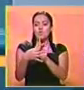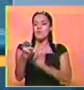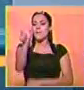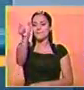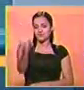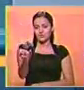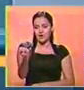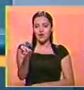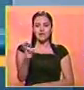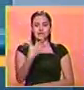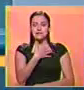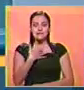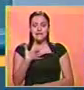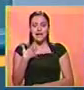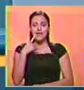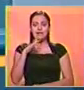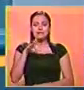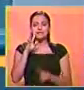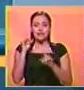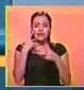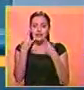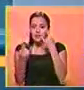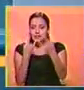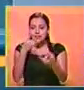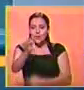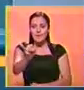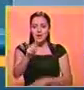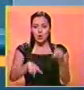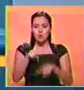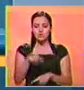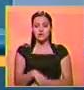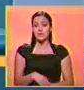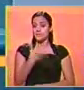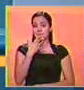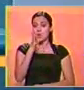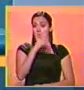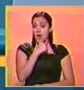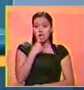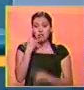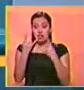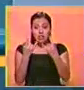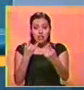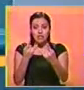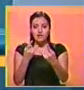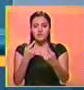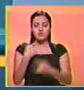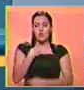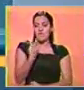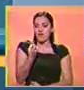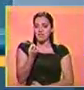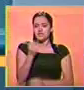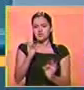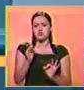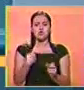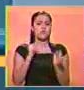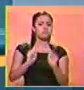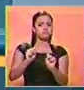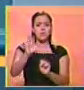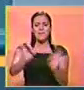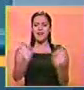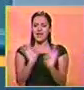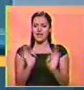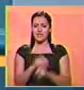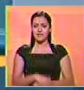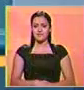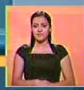objeto, y siempre es un objeto que calma una falta. No habría consumo si el sujeto no fuera un sujeto en falta. Actualmente el nuevo diseño